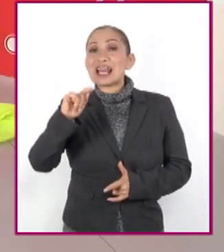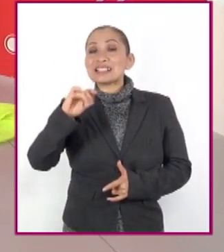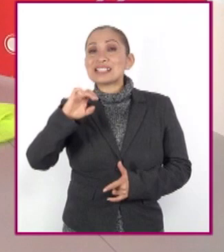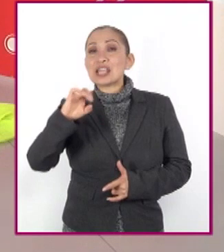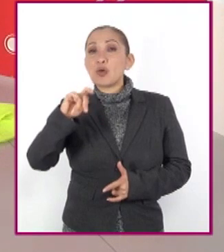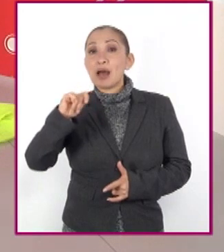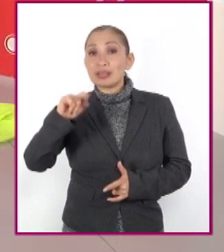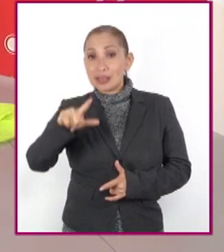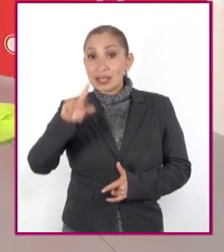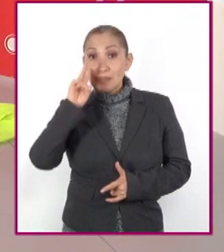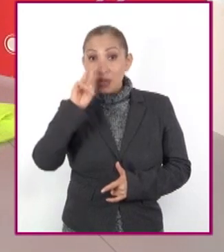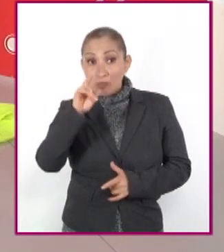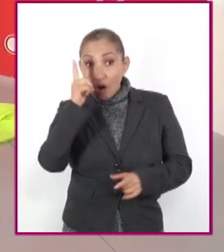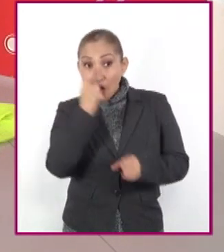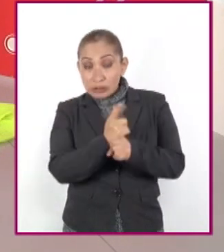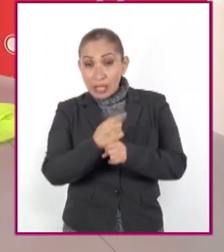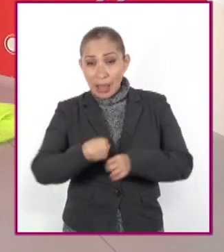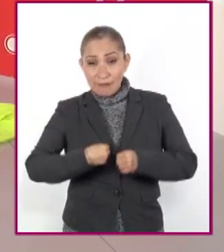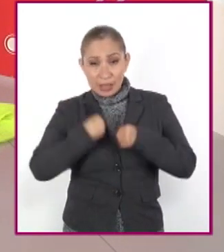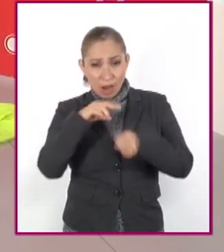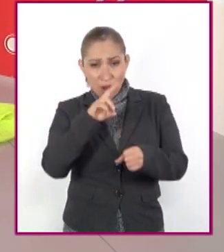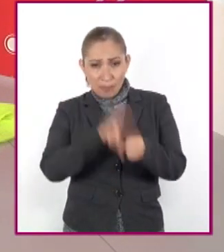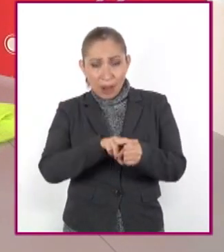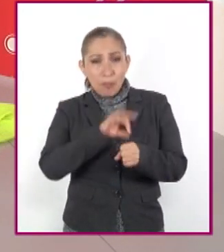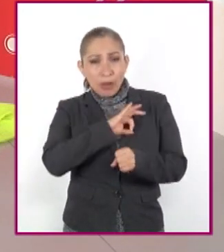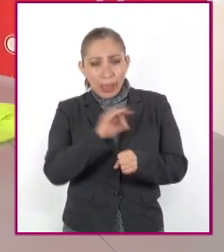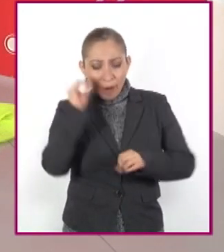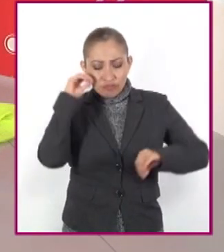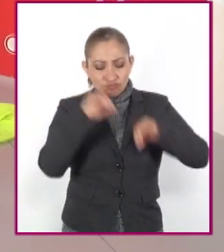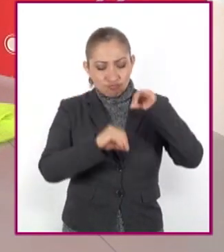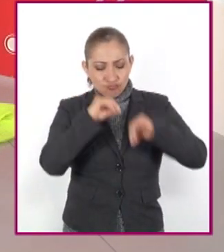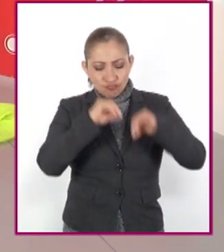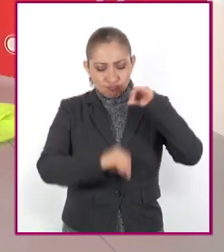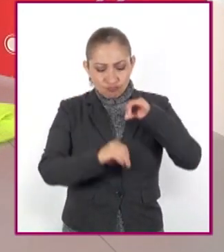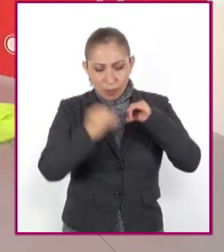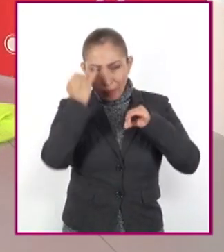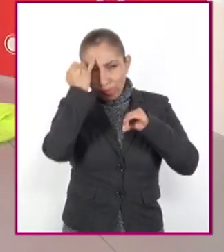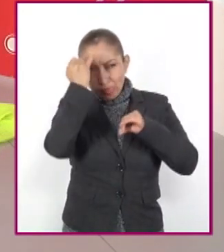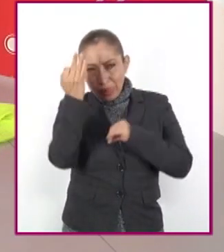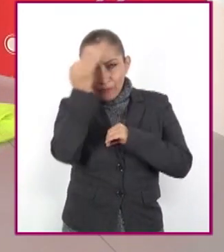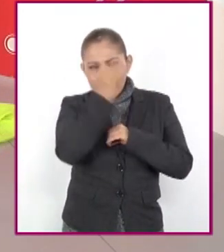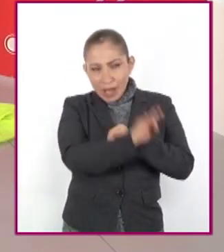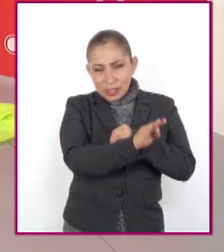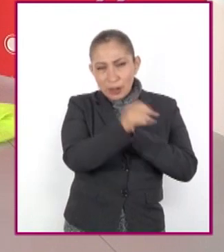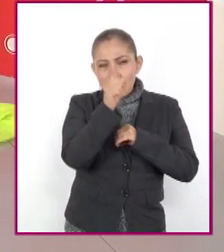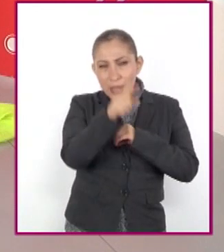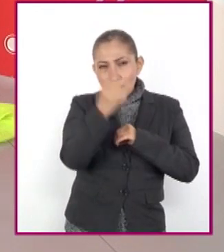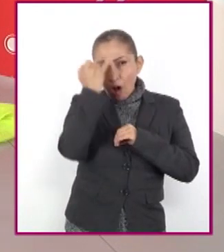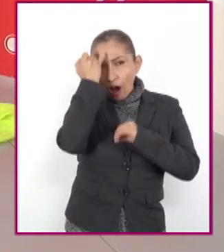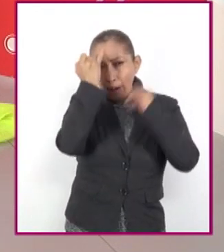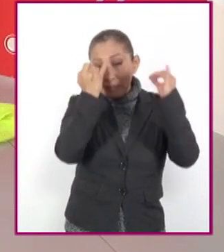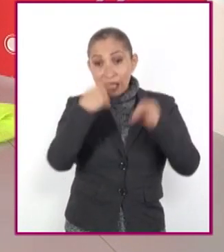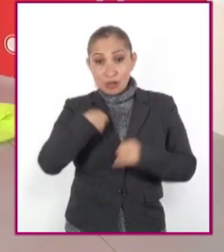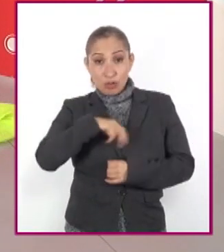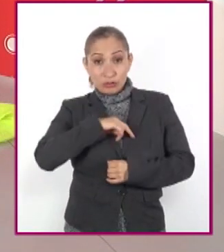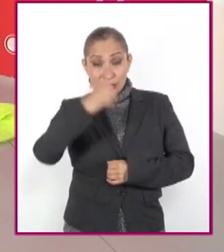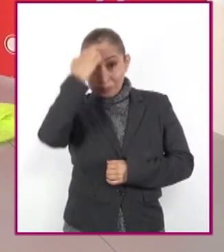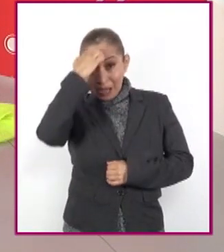de situaciones cotidianas podemos crear ficciones desde nuestra imaginación y a partir de nuestras